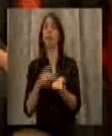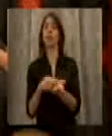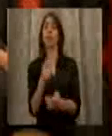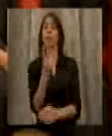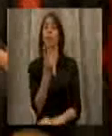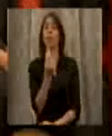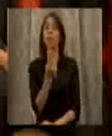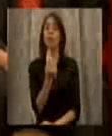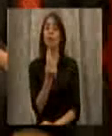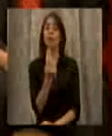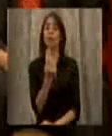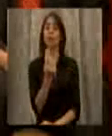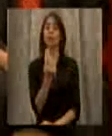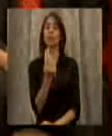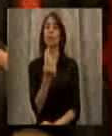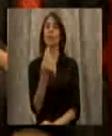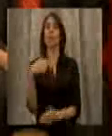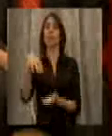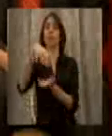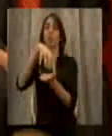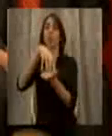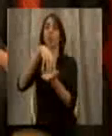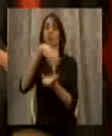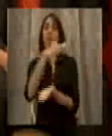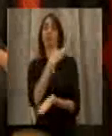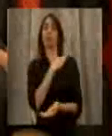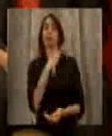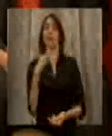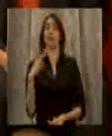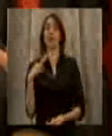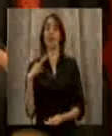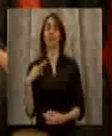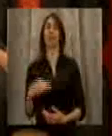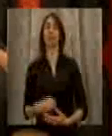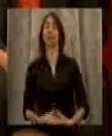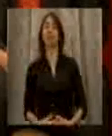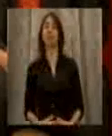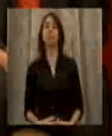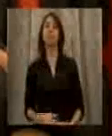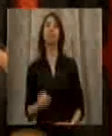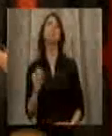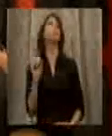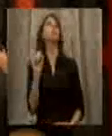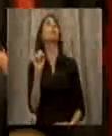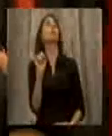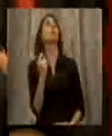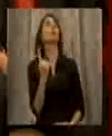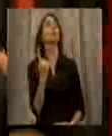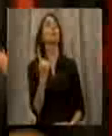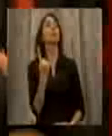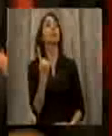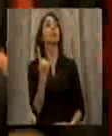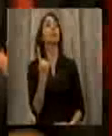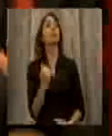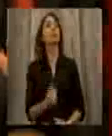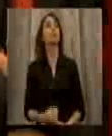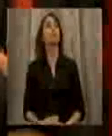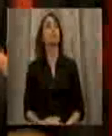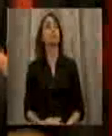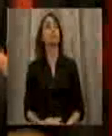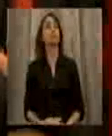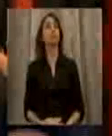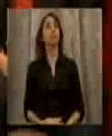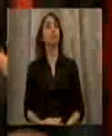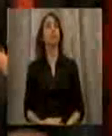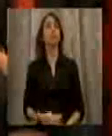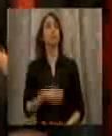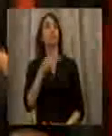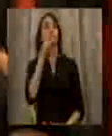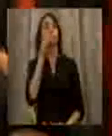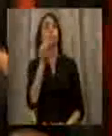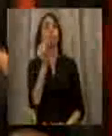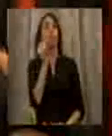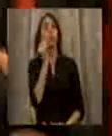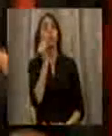2012 de este Ministerio. En primer lugar, enfatizar cuáles